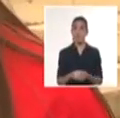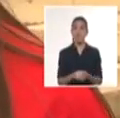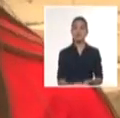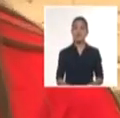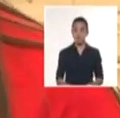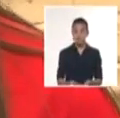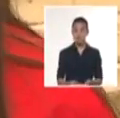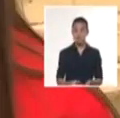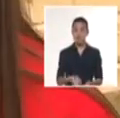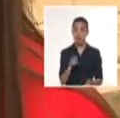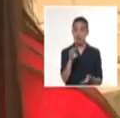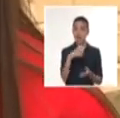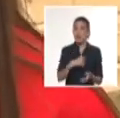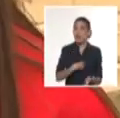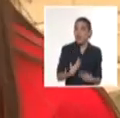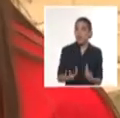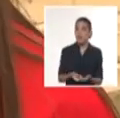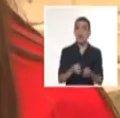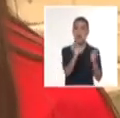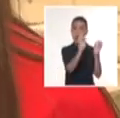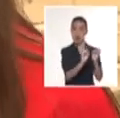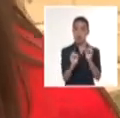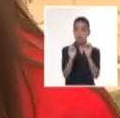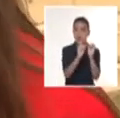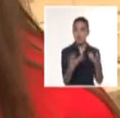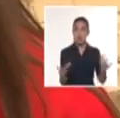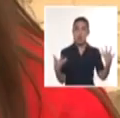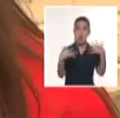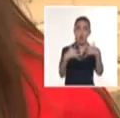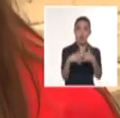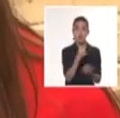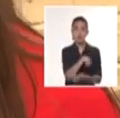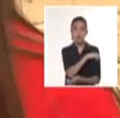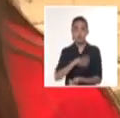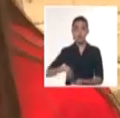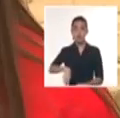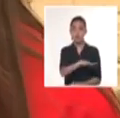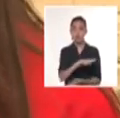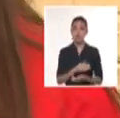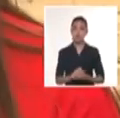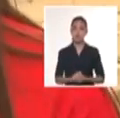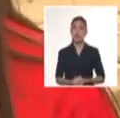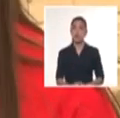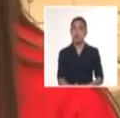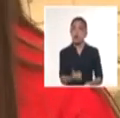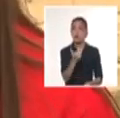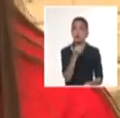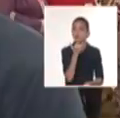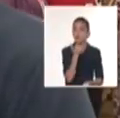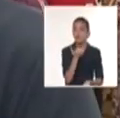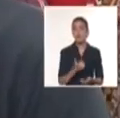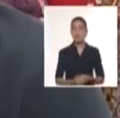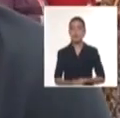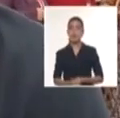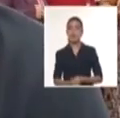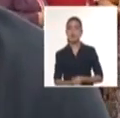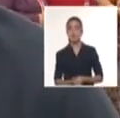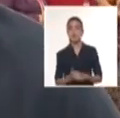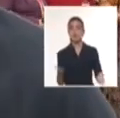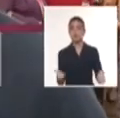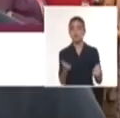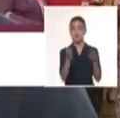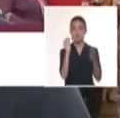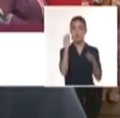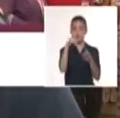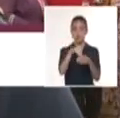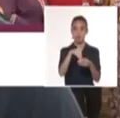mientras exista unidad de nuestros pueblos, vamos a desmontar todos los retos que nos imponen los grandes magnates del mundo. No, bueno, decir primero que estoy